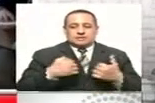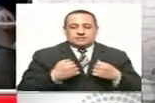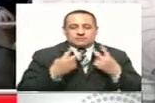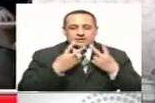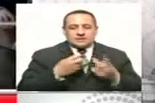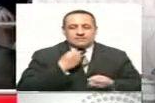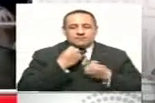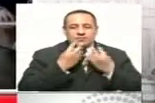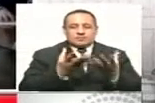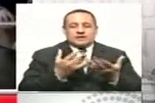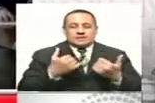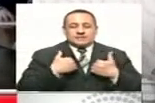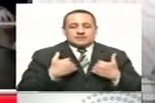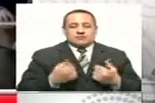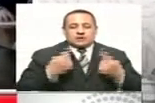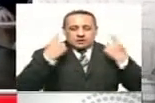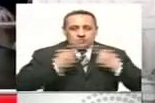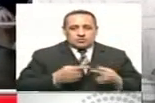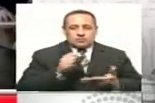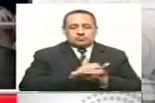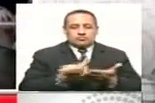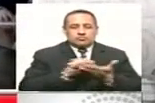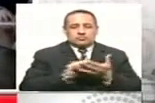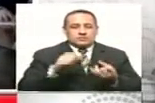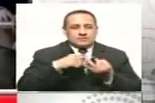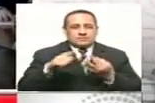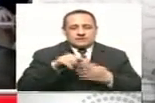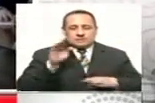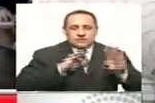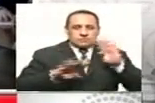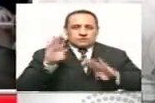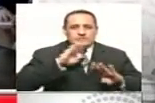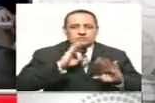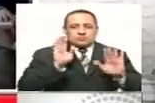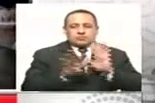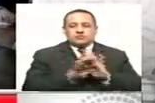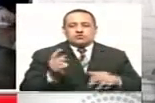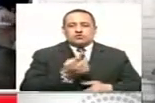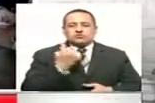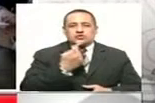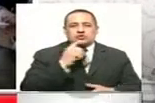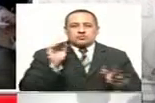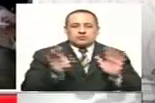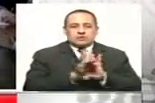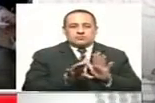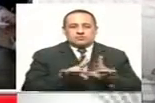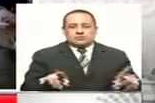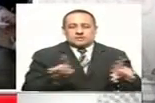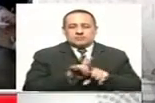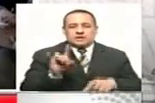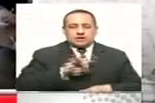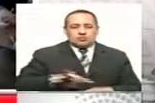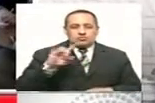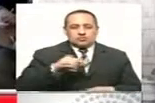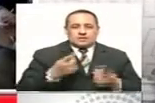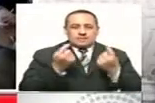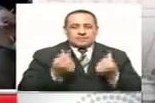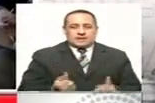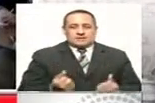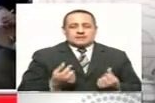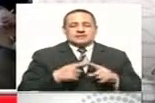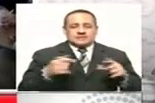que sí, tomamos nota de todas sus preocupaciones respecto no solamente al uso de los recursos